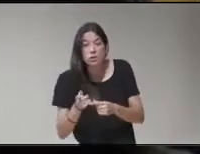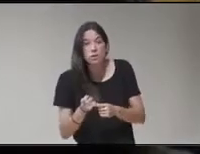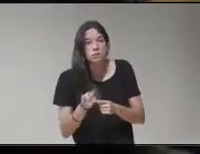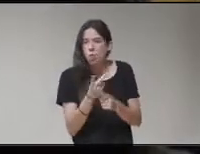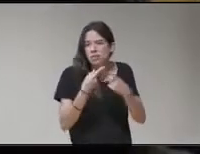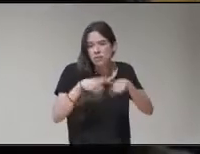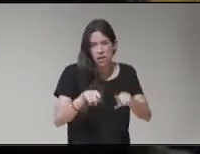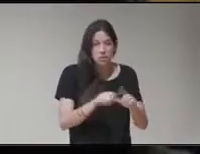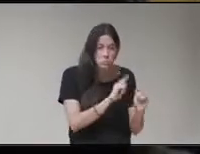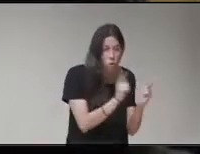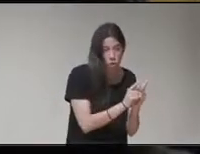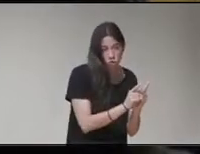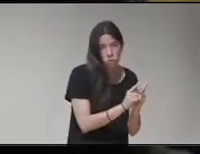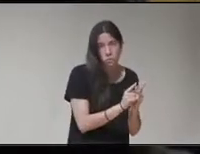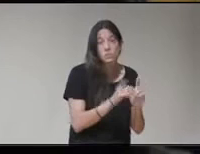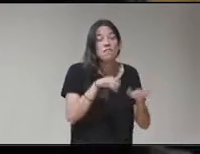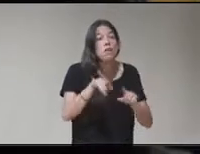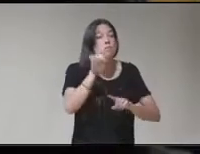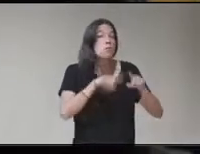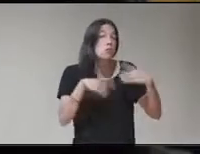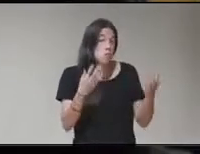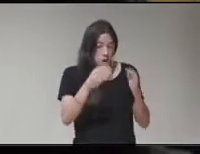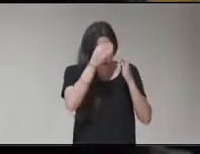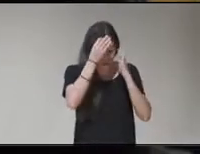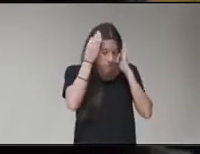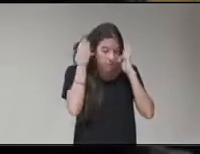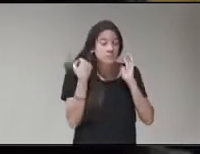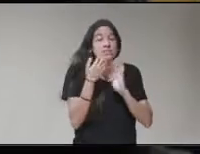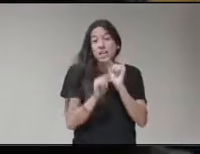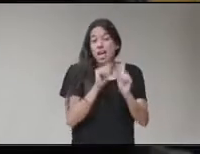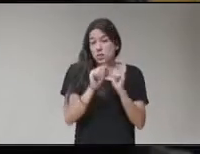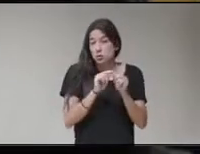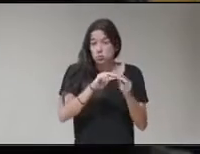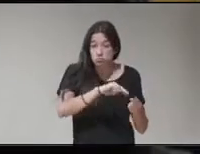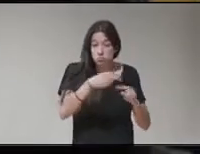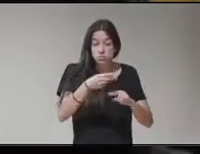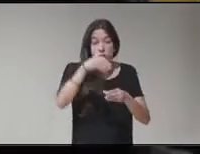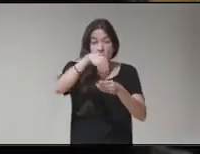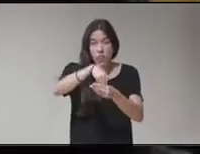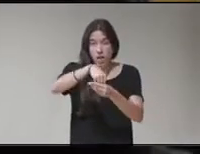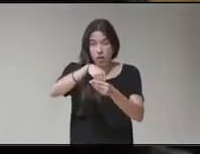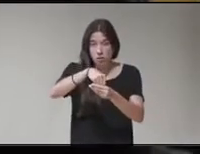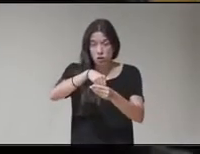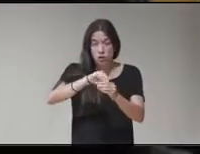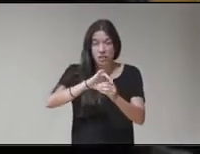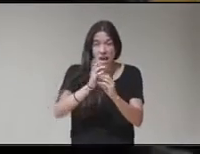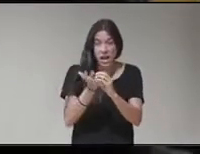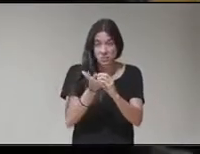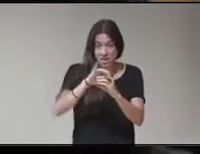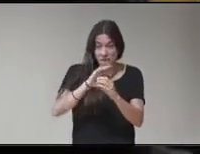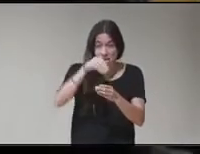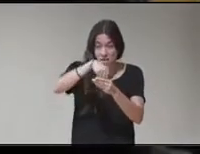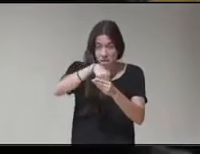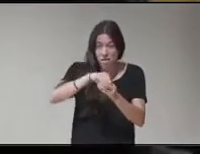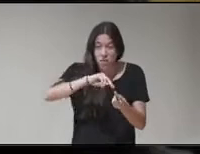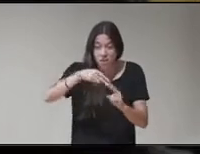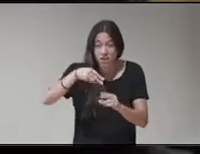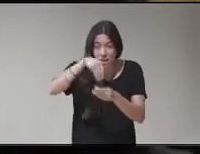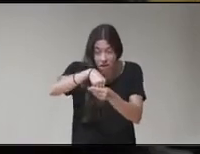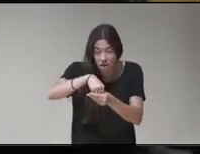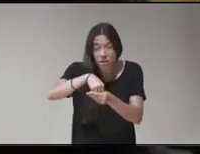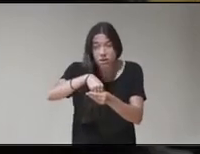el problema que hay es que cuando el virus mete su DNA en el interior de la cápsida, mete el